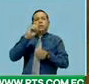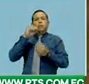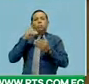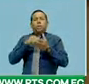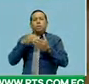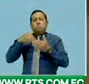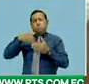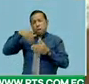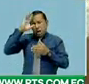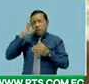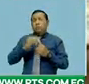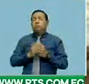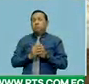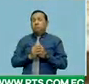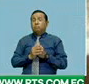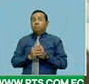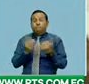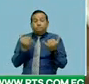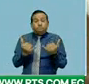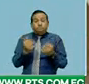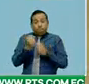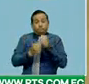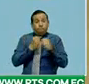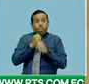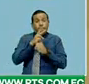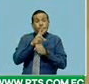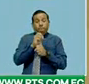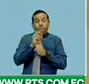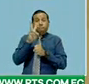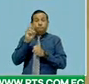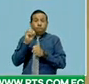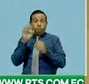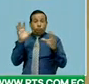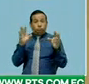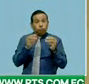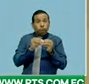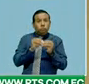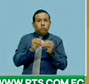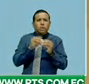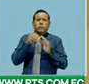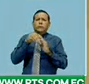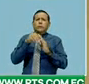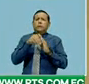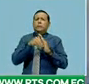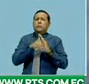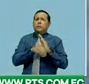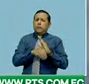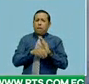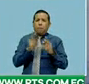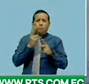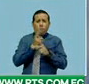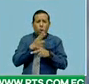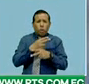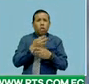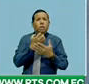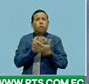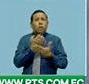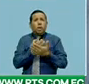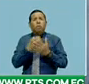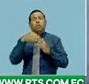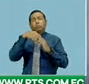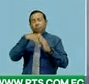ha incrementado. Además, finalizan el 2020 con una caída en su capacidad productiva y económica. Superar